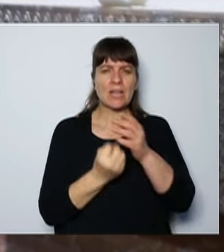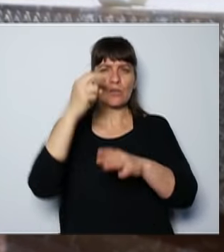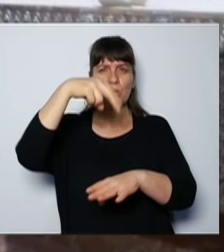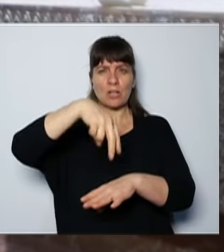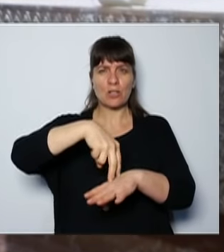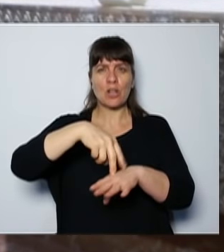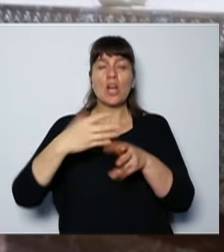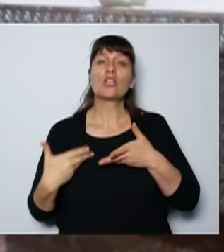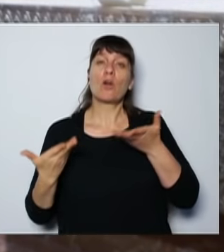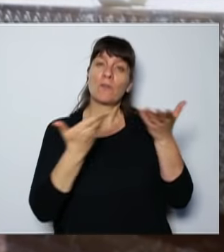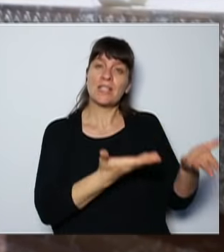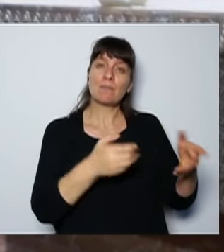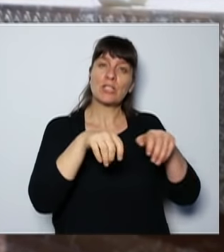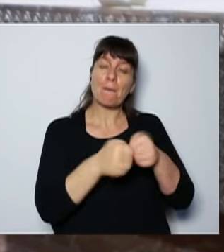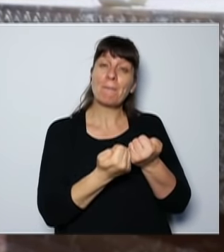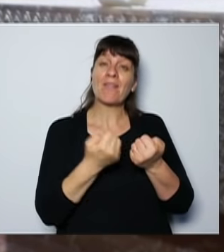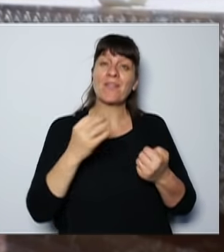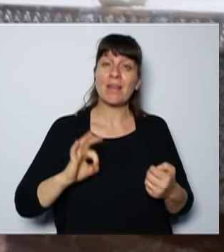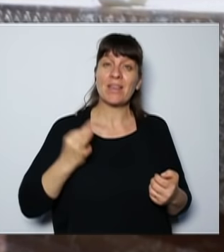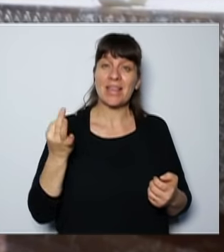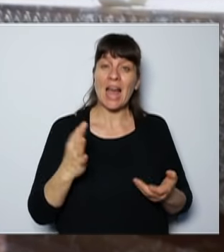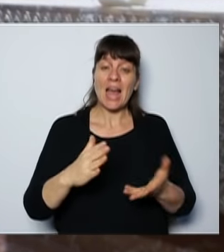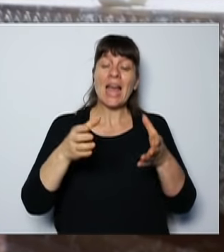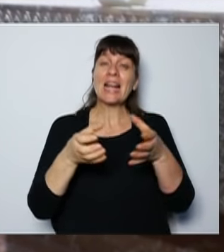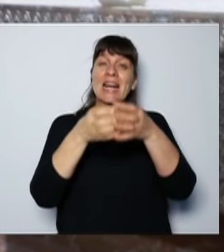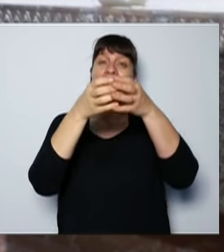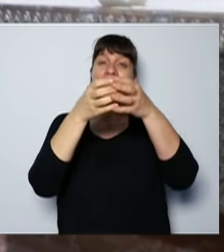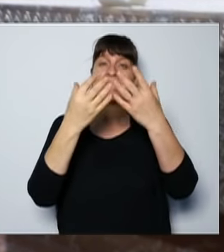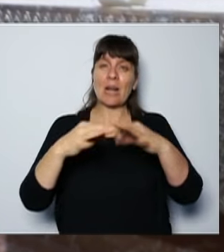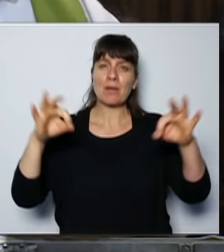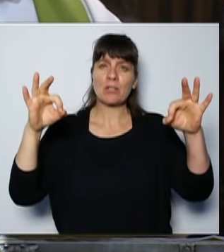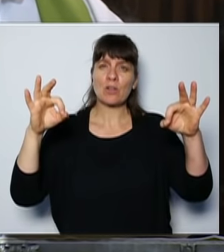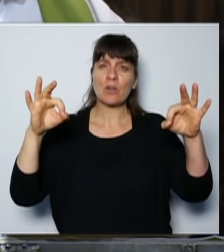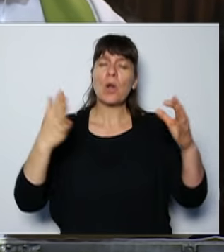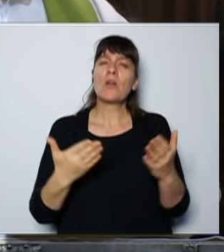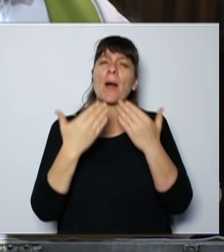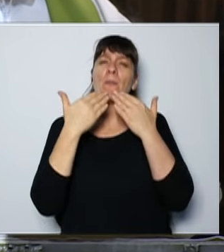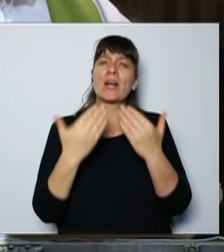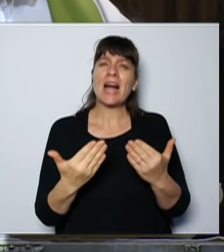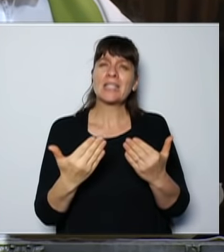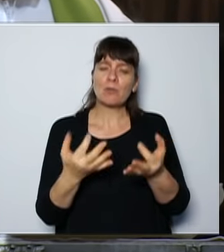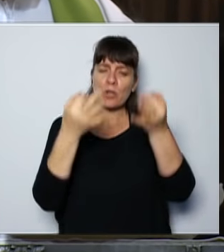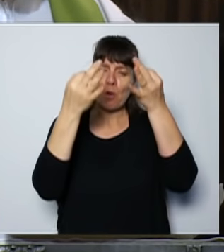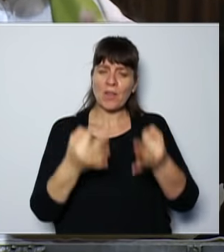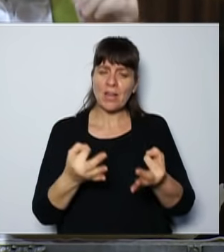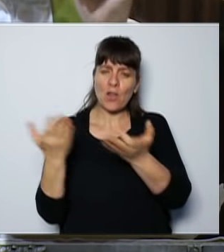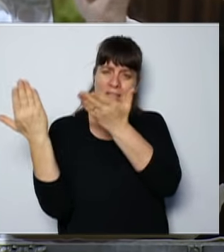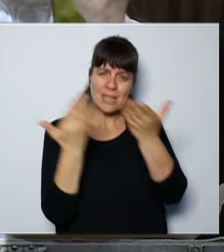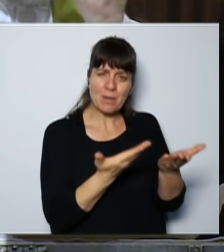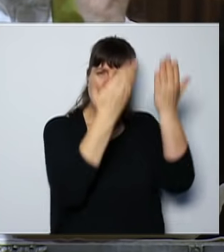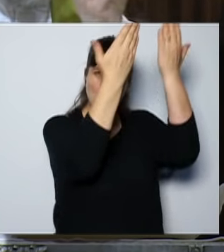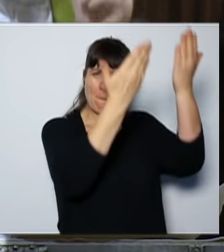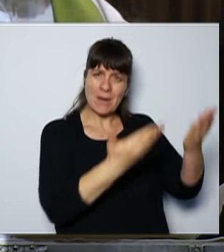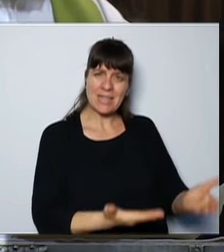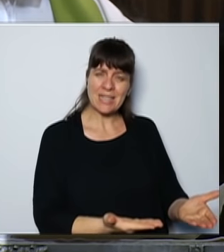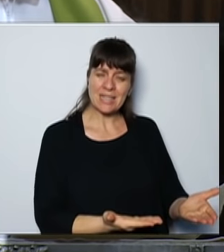te ofrecemos el pan de vida y el cáliz de salvación y te damos gracias porque nos haces dignos de servirte en tu